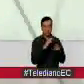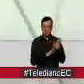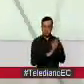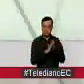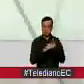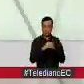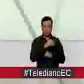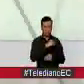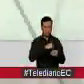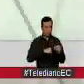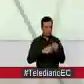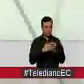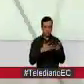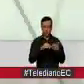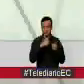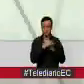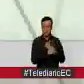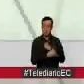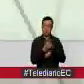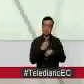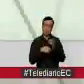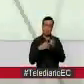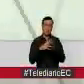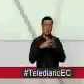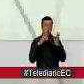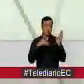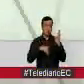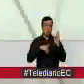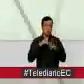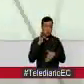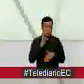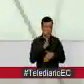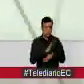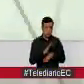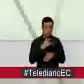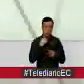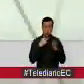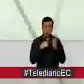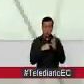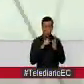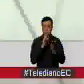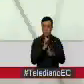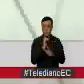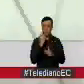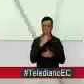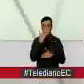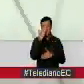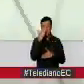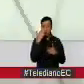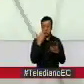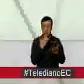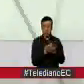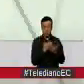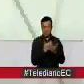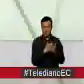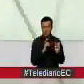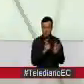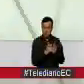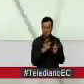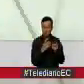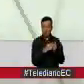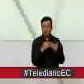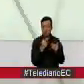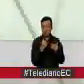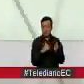crecimiento de la inversión, de las exportaciones, sobre todo exportaciones que en el caso de nuestro país, al ser, insisto, una economía pequeña y dolarizada, se necesita